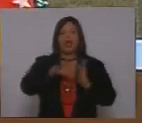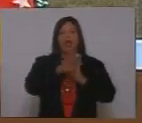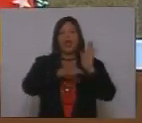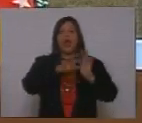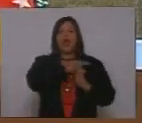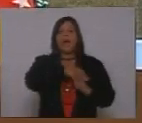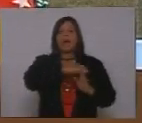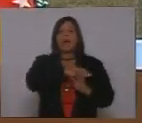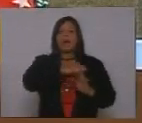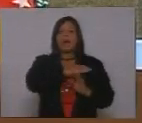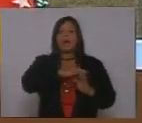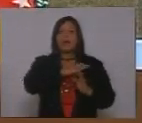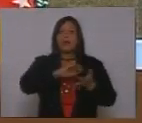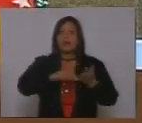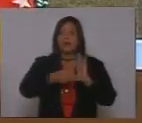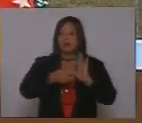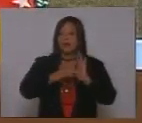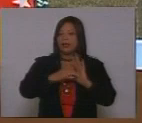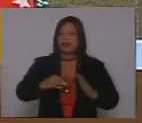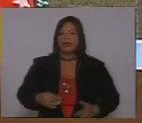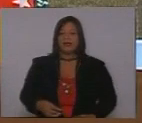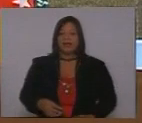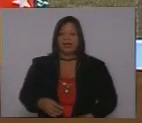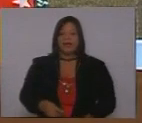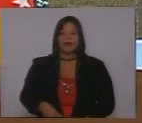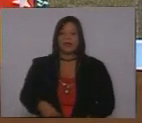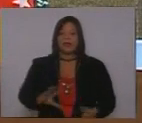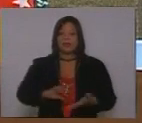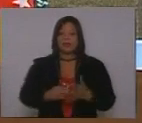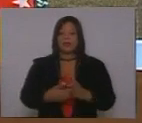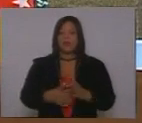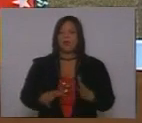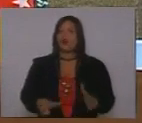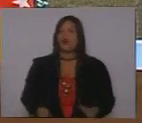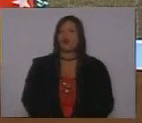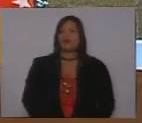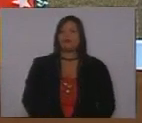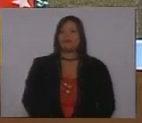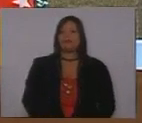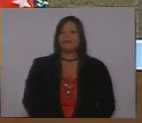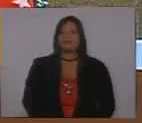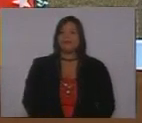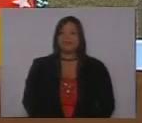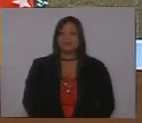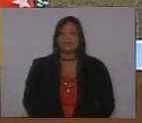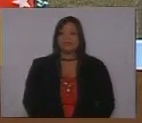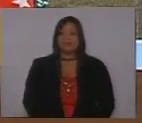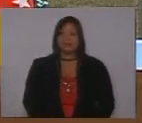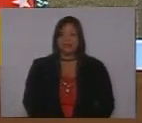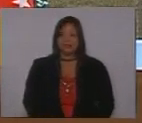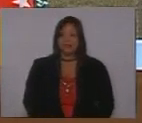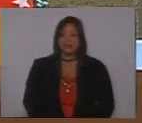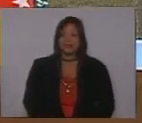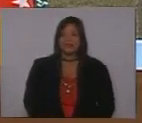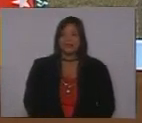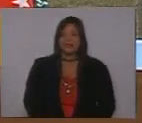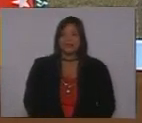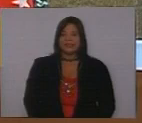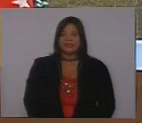de Juventud de la Asamblea Nacional Constituyente, Erimar Malavé, de 19 años.